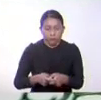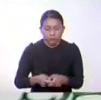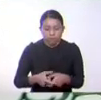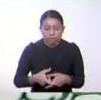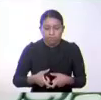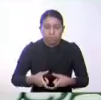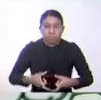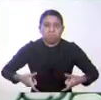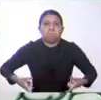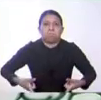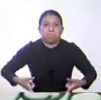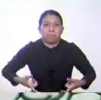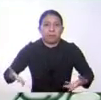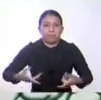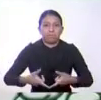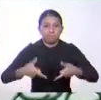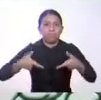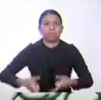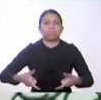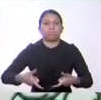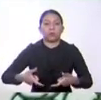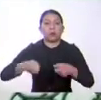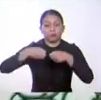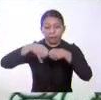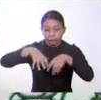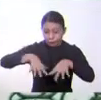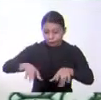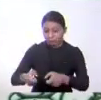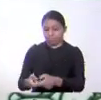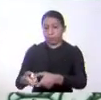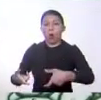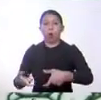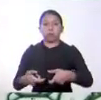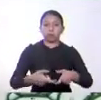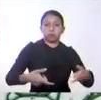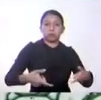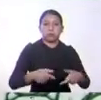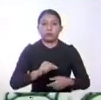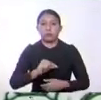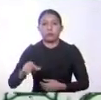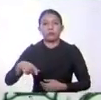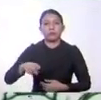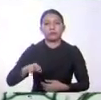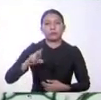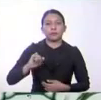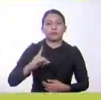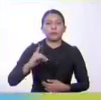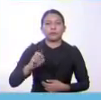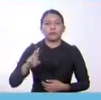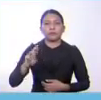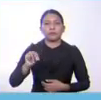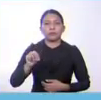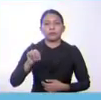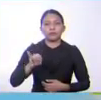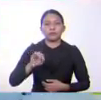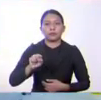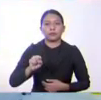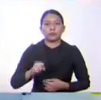raíces. Esto genera un reemplazo del epidermis por el tejido llamado peridermis.